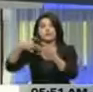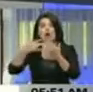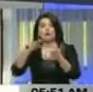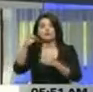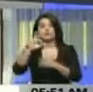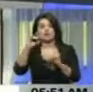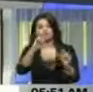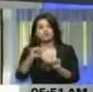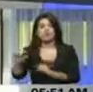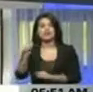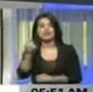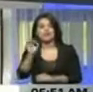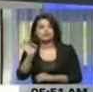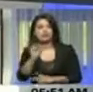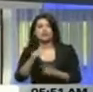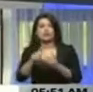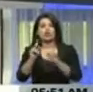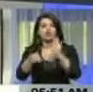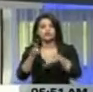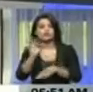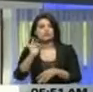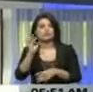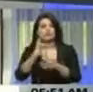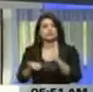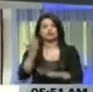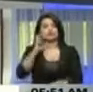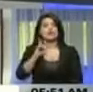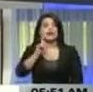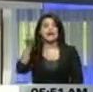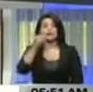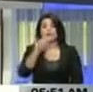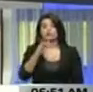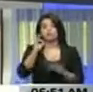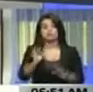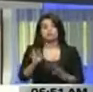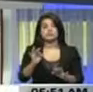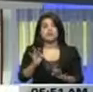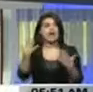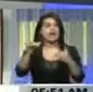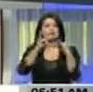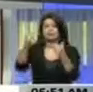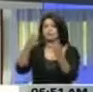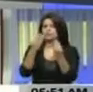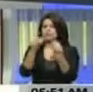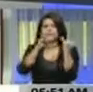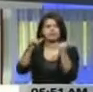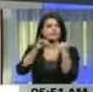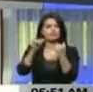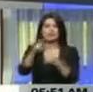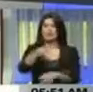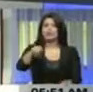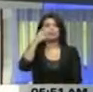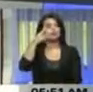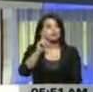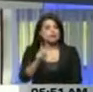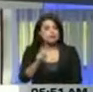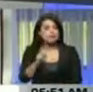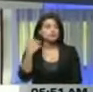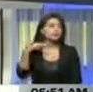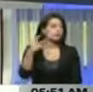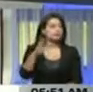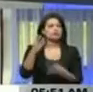10%, el 12%, el 8%, dependiendo, se ha elevado y es muy rentable. Han habido denuncias, pero que ustedes ni siquiera se las imaginan. Y